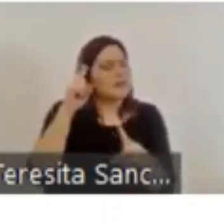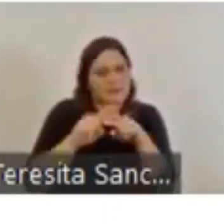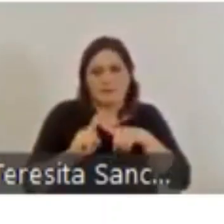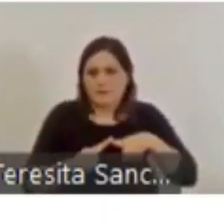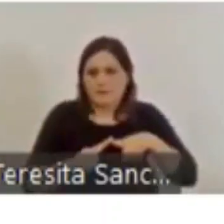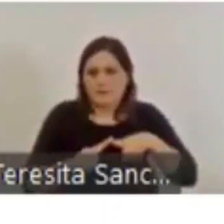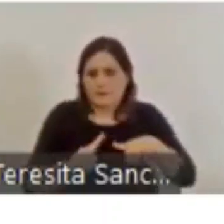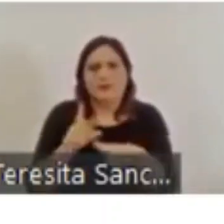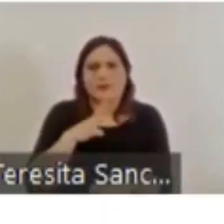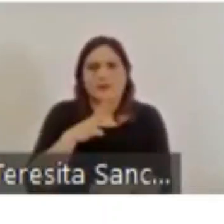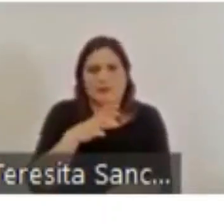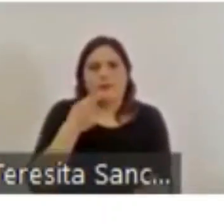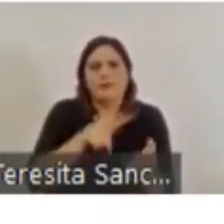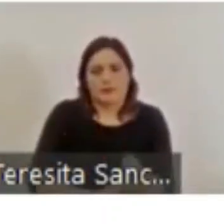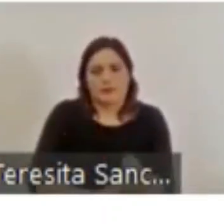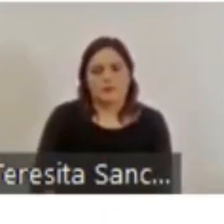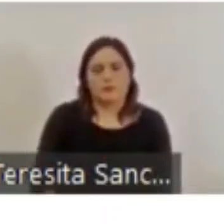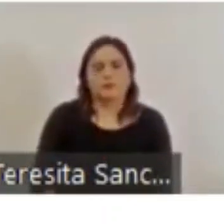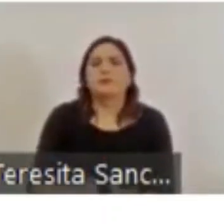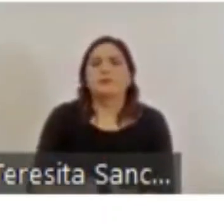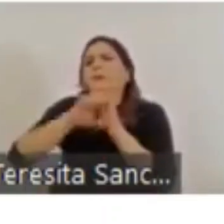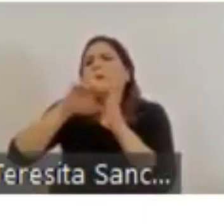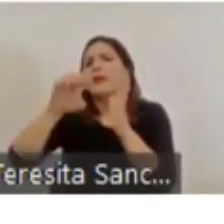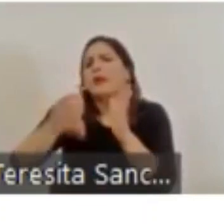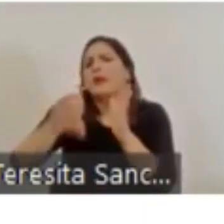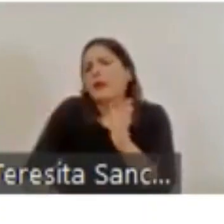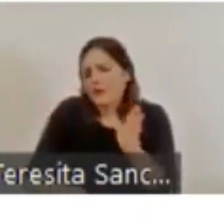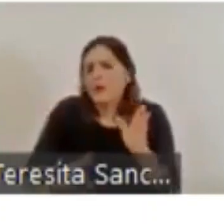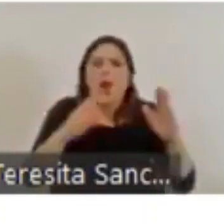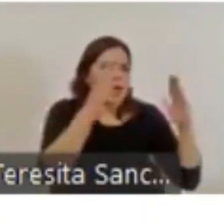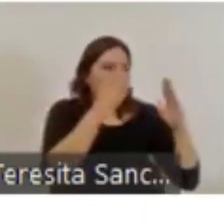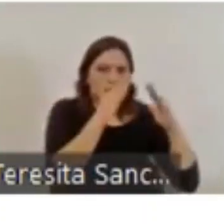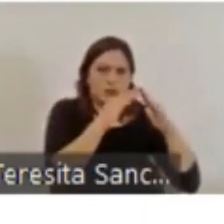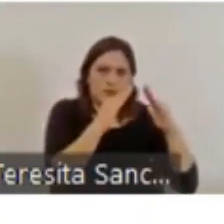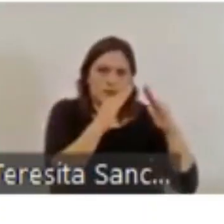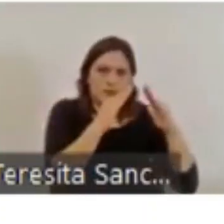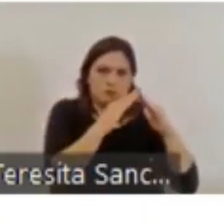Y entonces, por ejemplo, pues tiene una casa